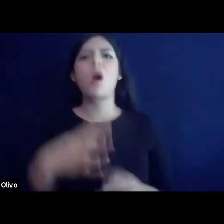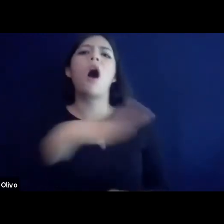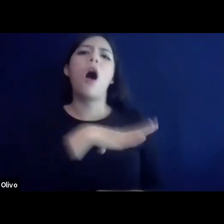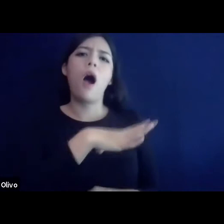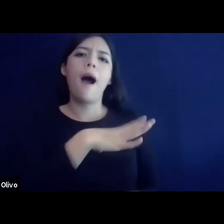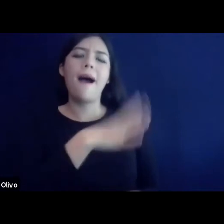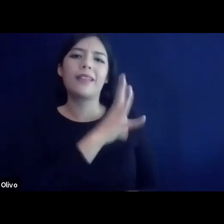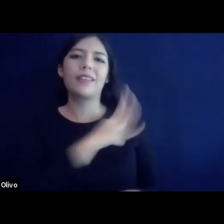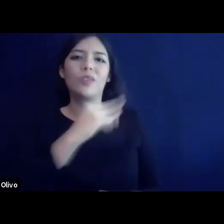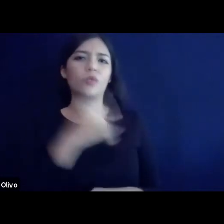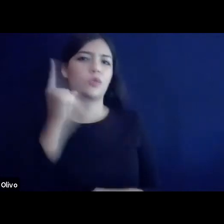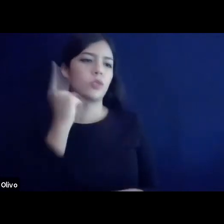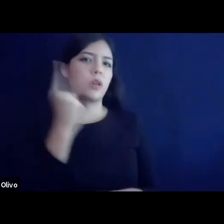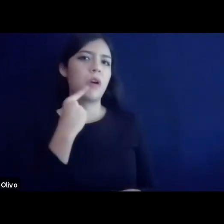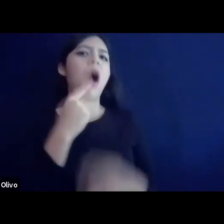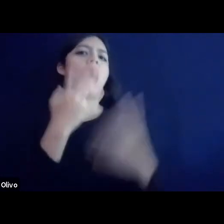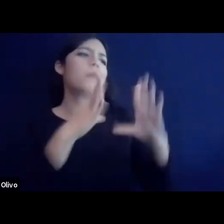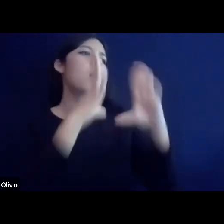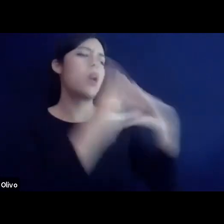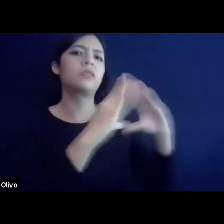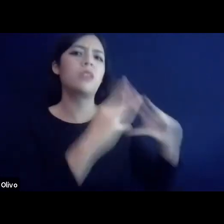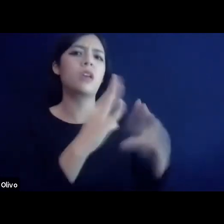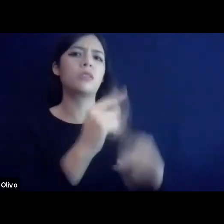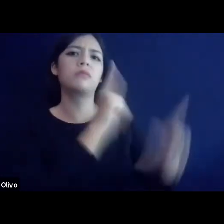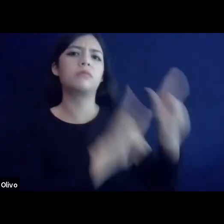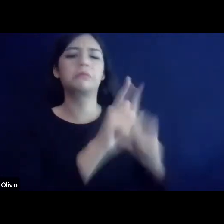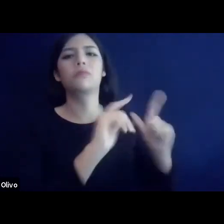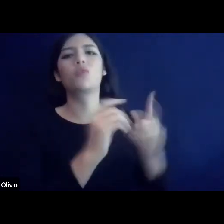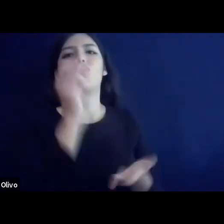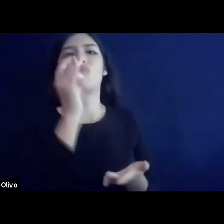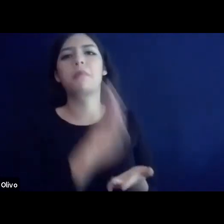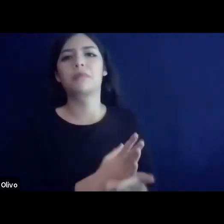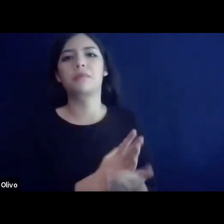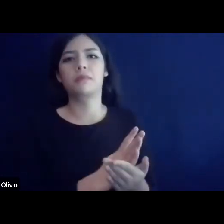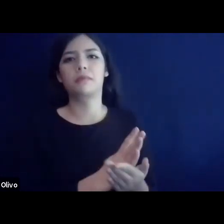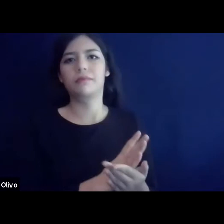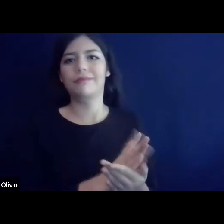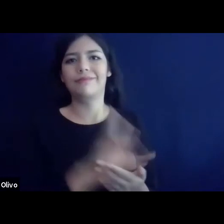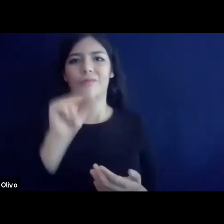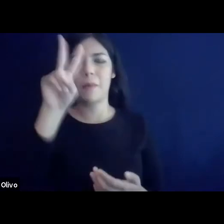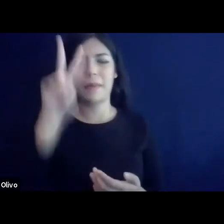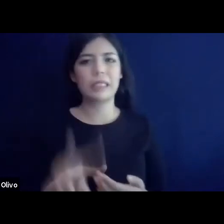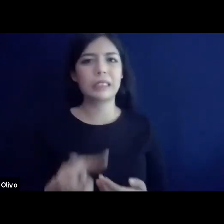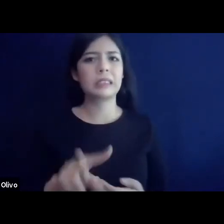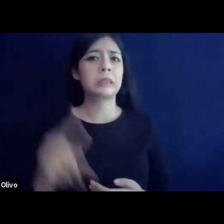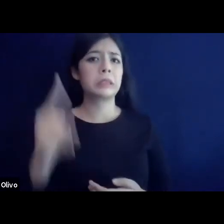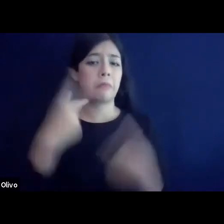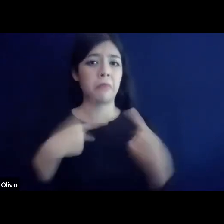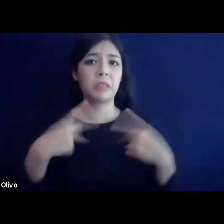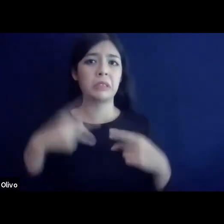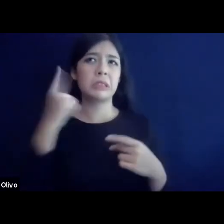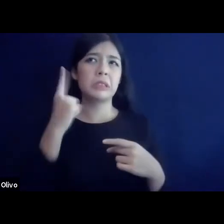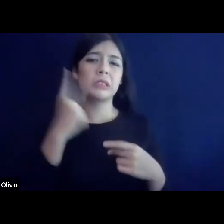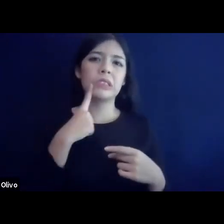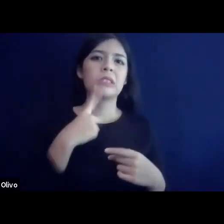el asunto, mas sin embargo, no. La sordera es una discapacidad muy, muy amplia,